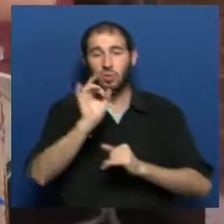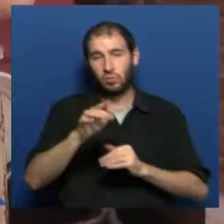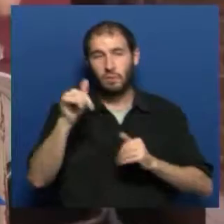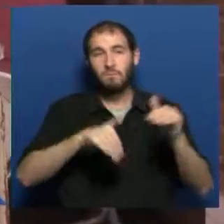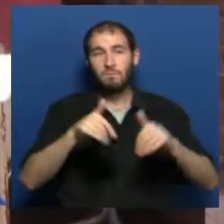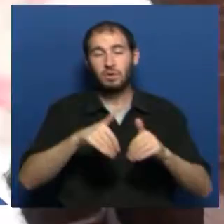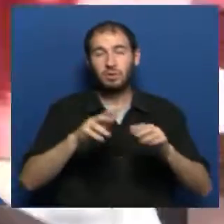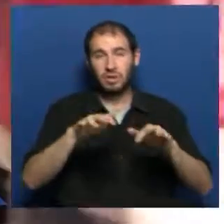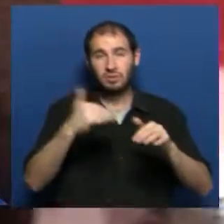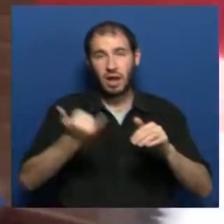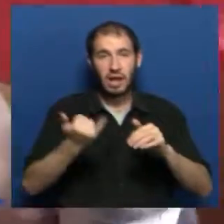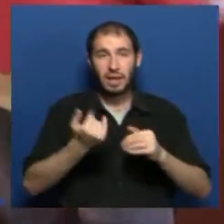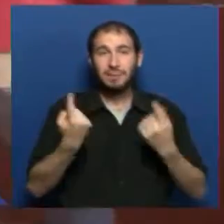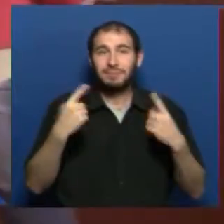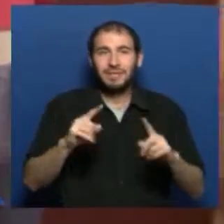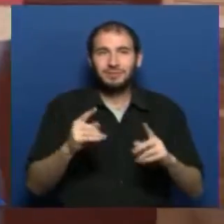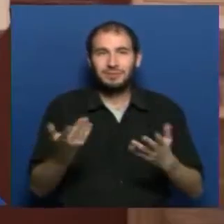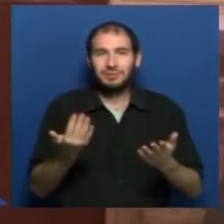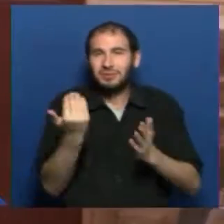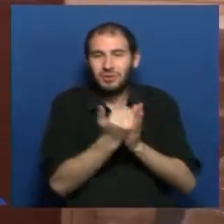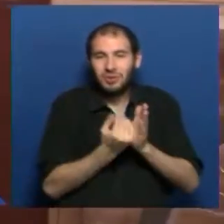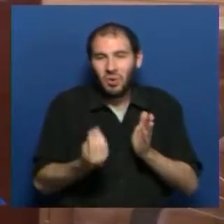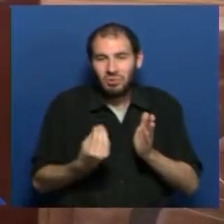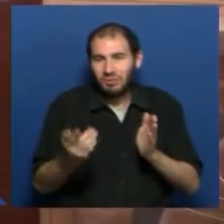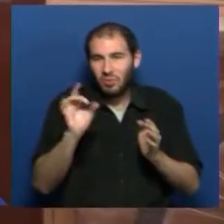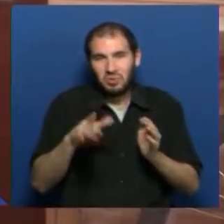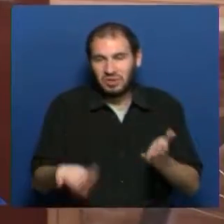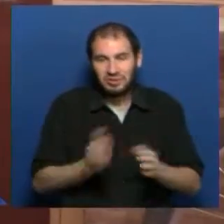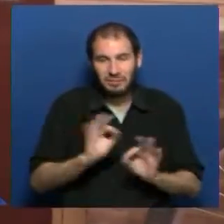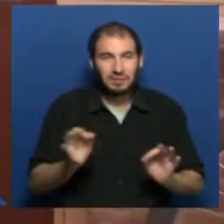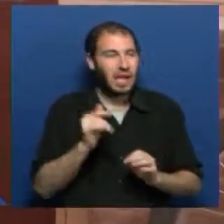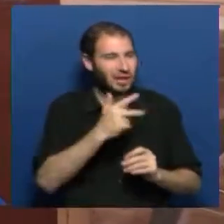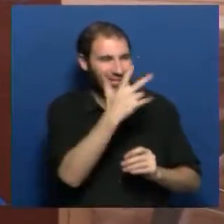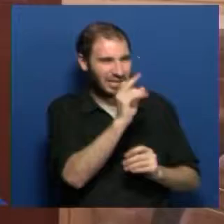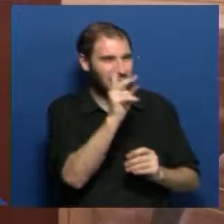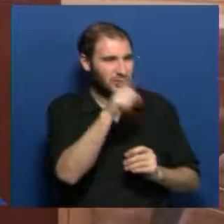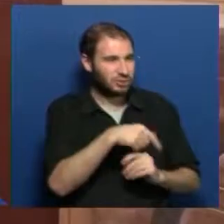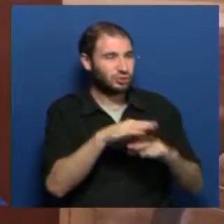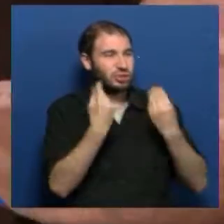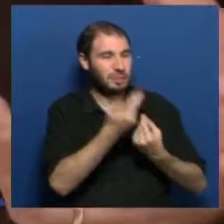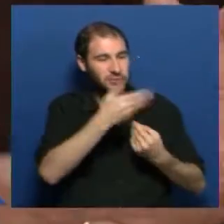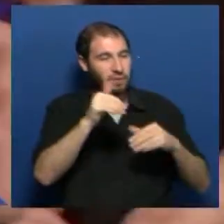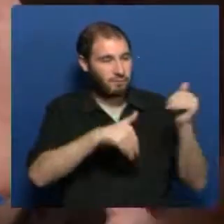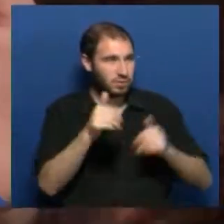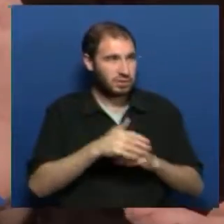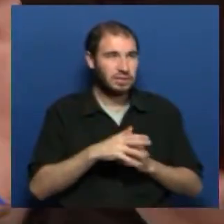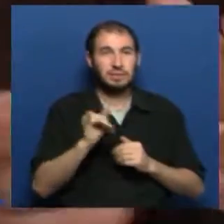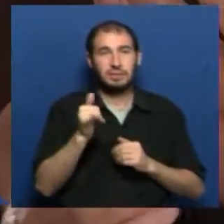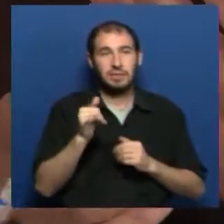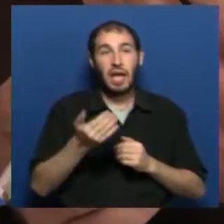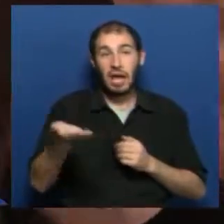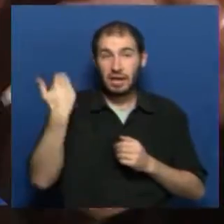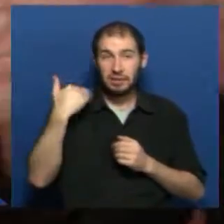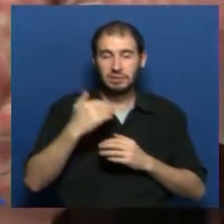voto electrónico en la provincia, pero no determinaba más nada. Ahora se habla de este 30% del padrón. En el caso... Sí, en ese